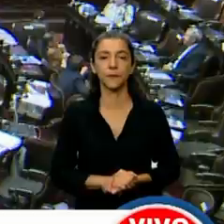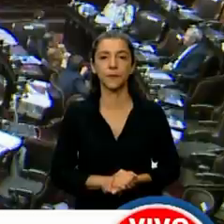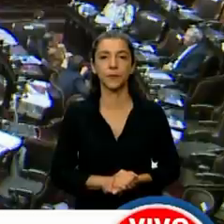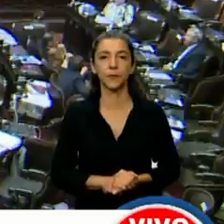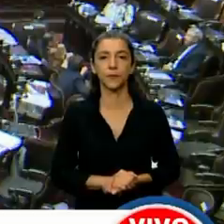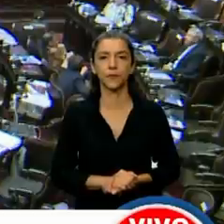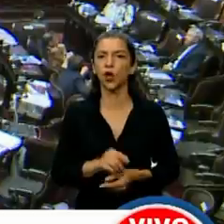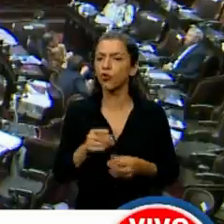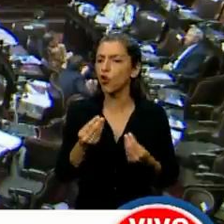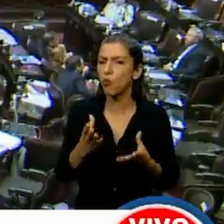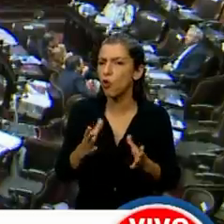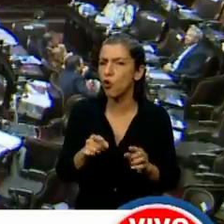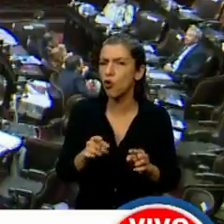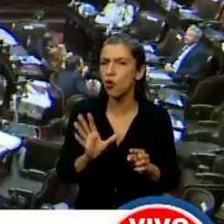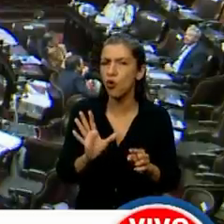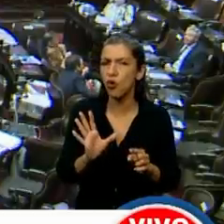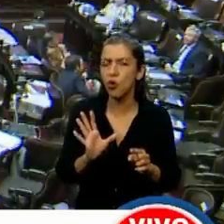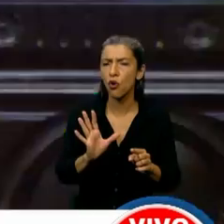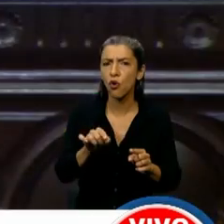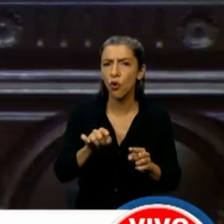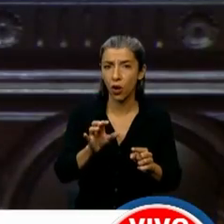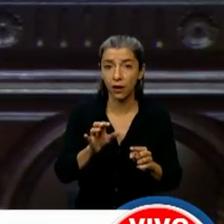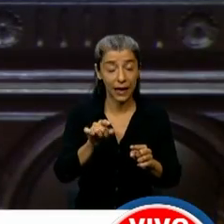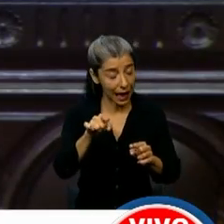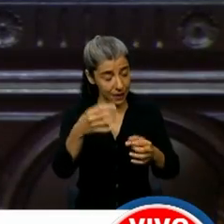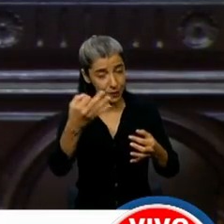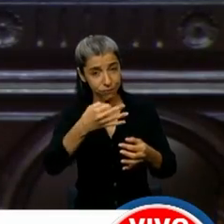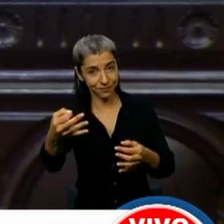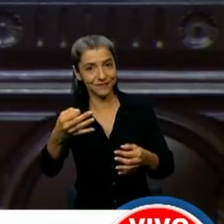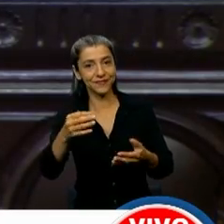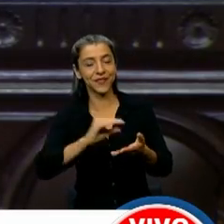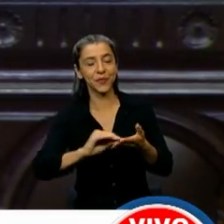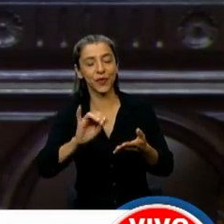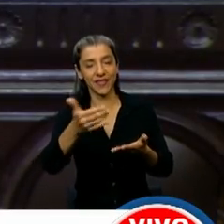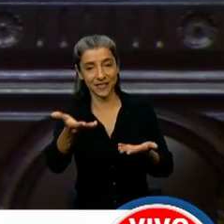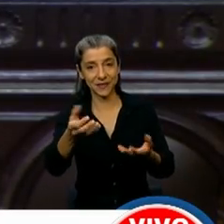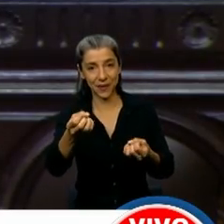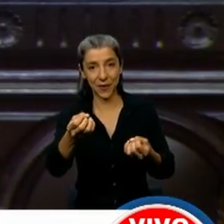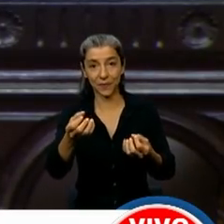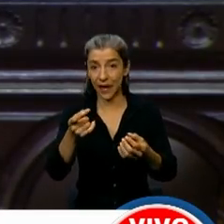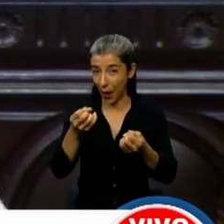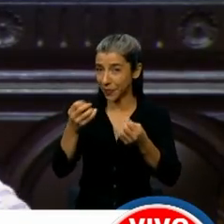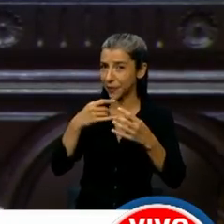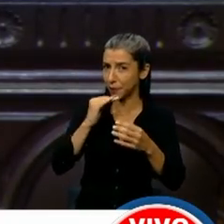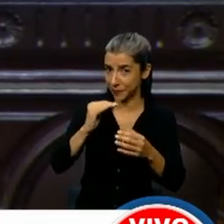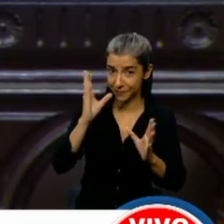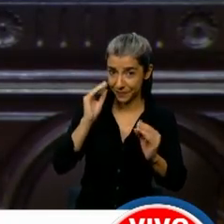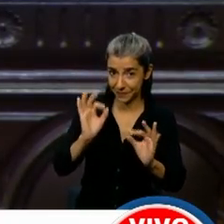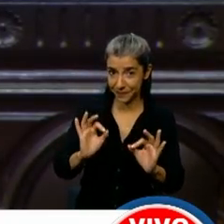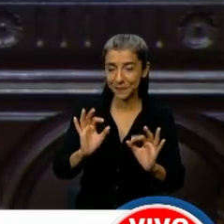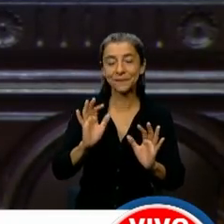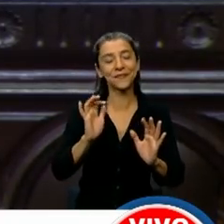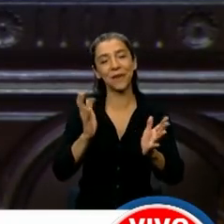cómo es esto esta diputada está bien perfecto